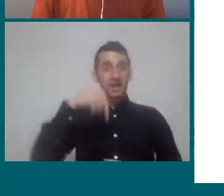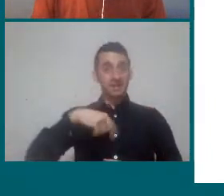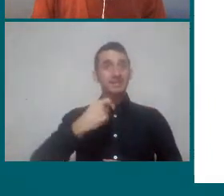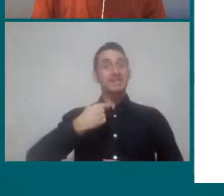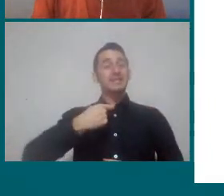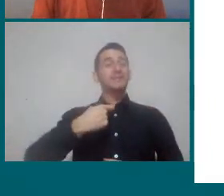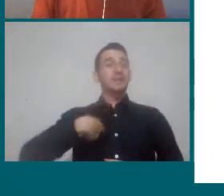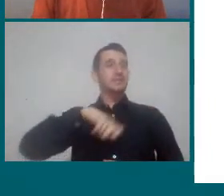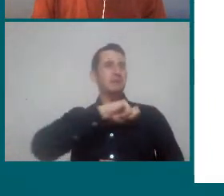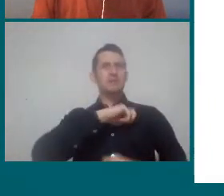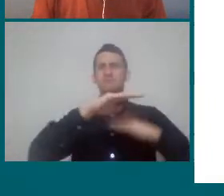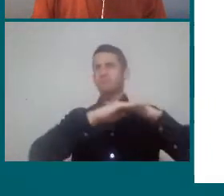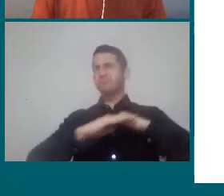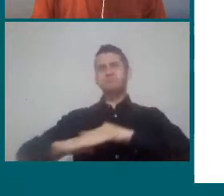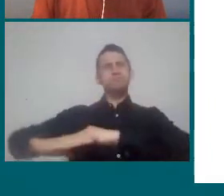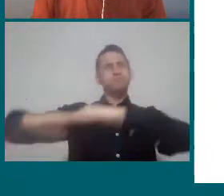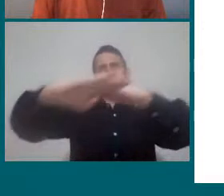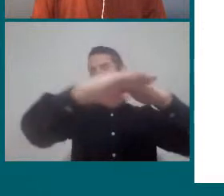muy heterogéneo.